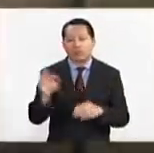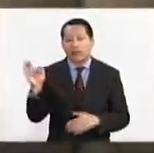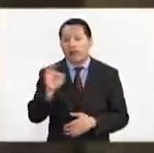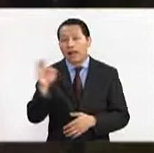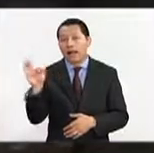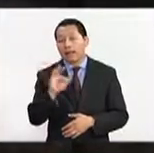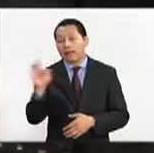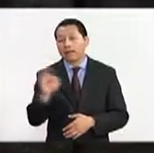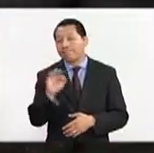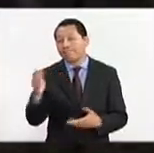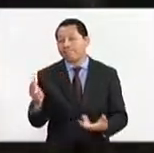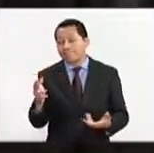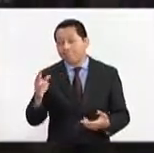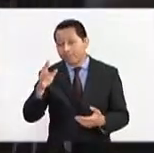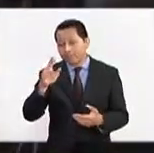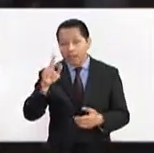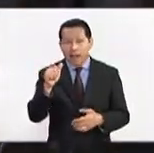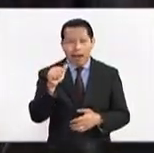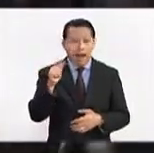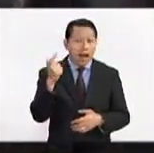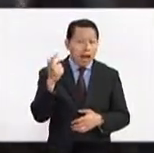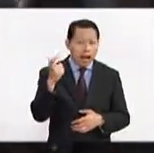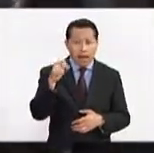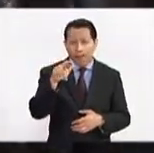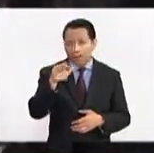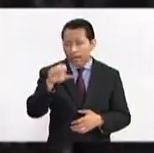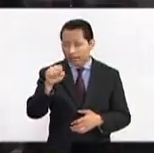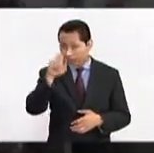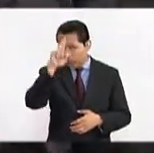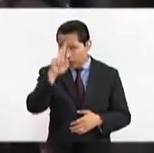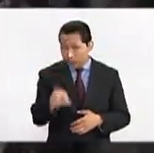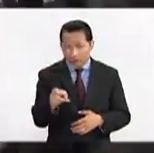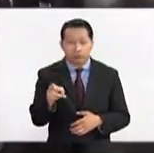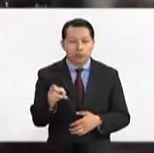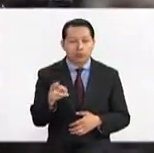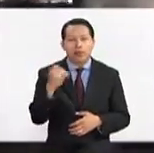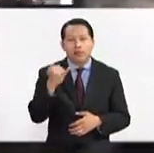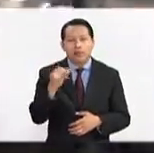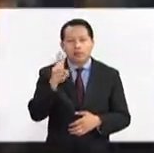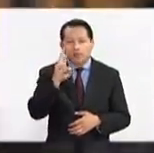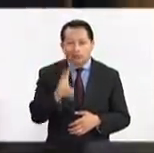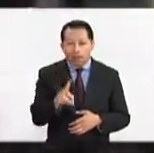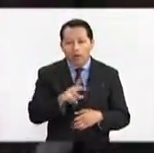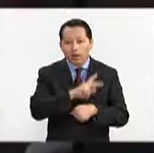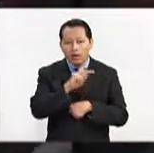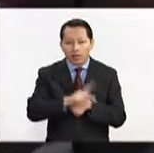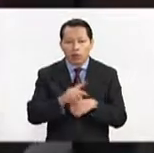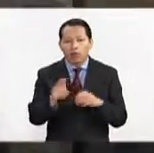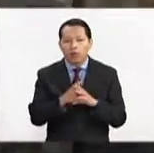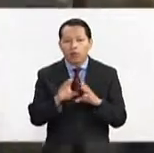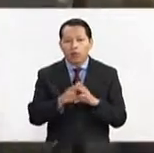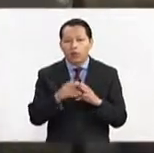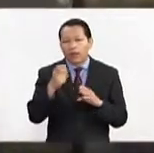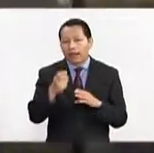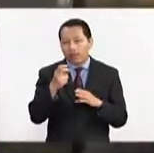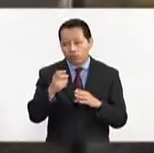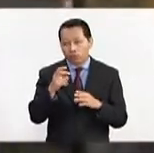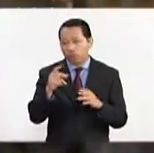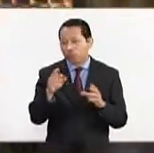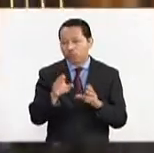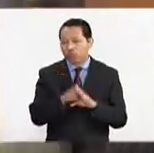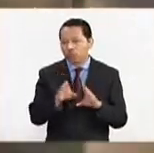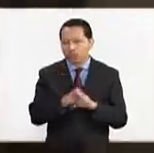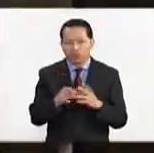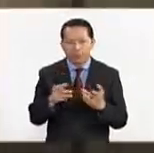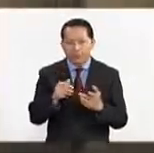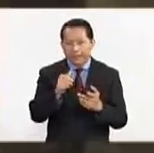posibilidad de prohibir las armas de asalto como ya lo habían estado, y lo que hemos visto en este país es que ninguno de esos debates ha llevado